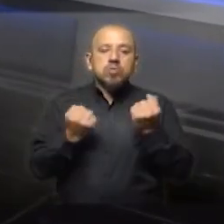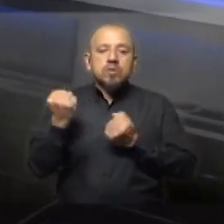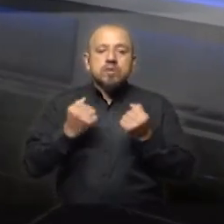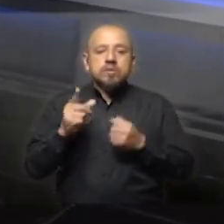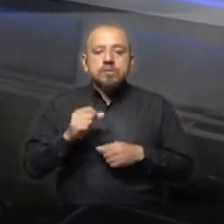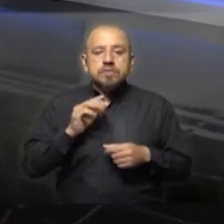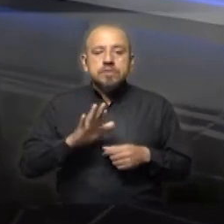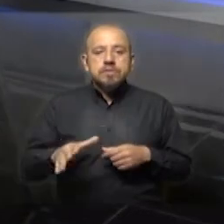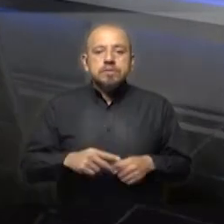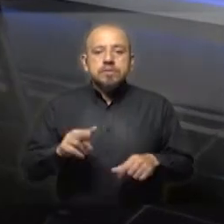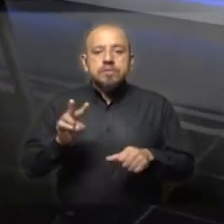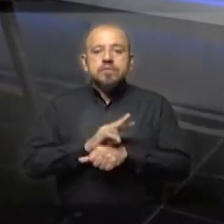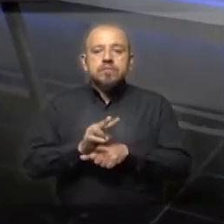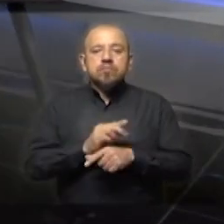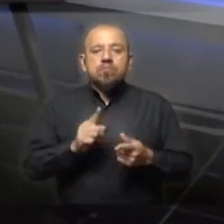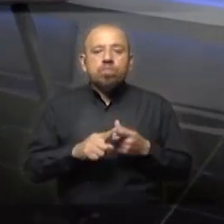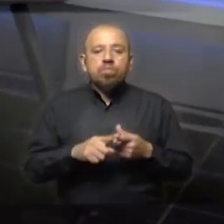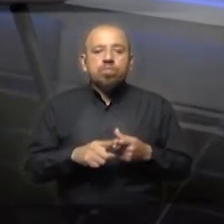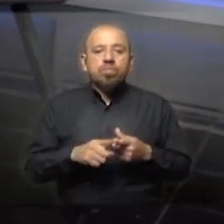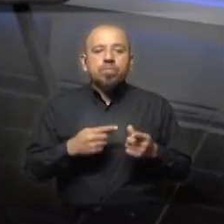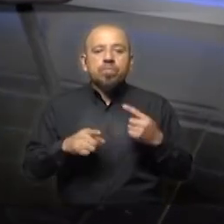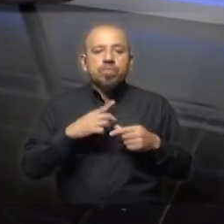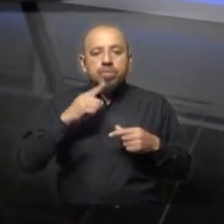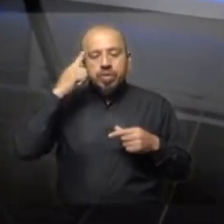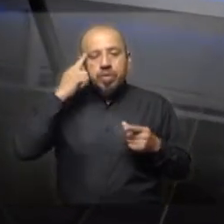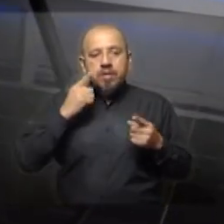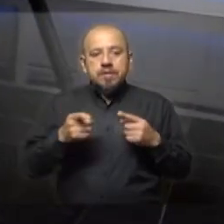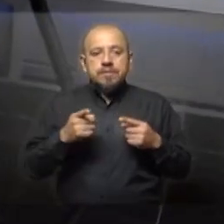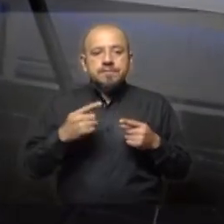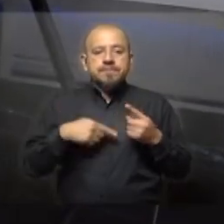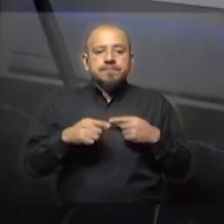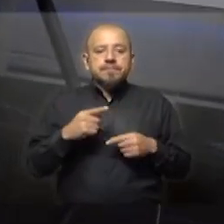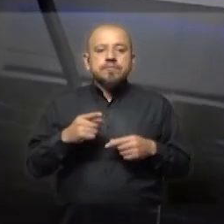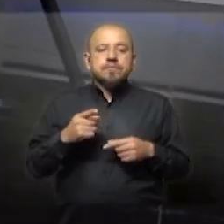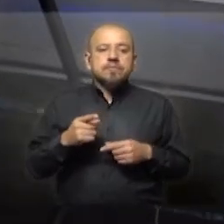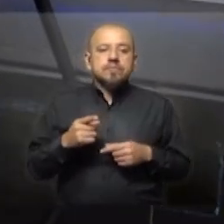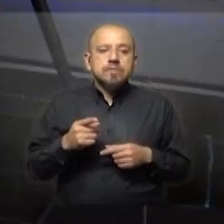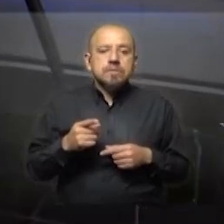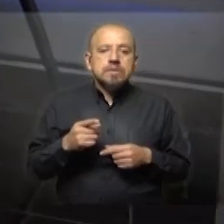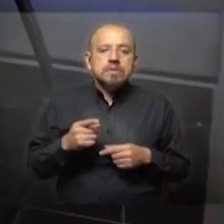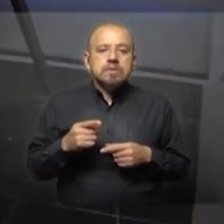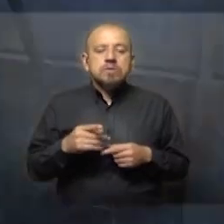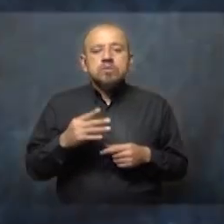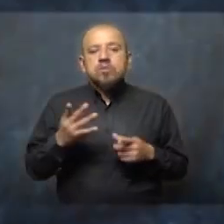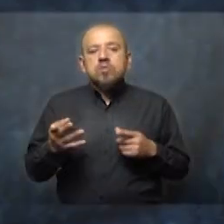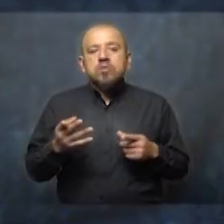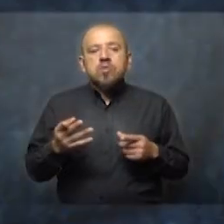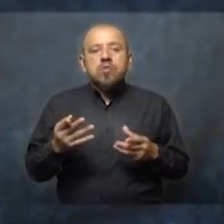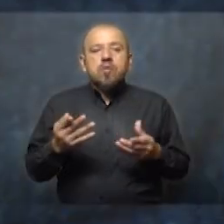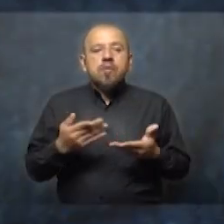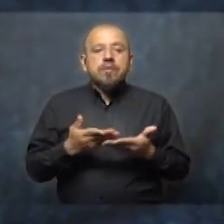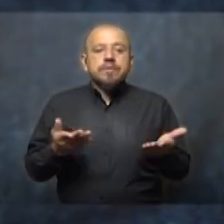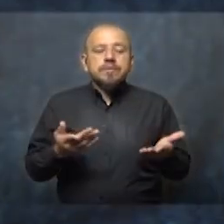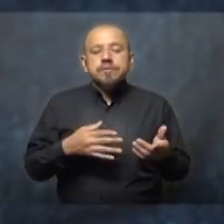cuando hablamos de cuidado en general estamos pensando como en cuatro grandes espacios o bueno